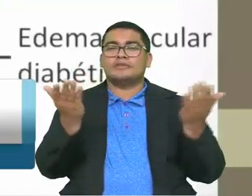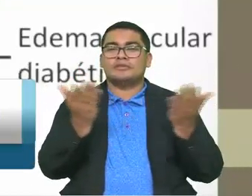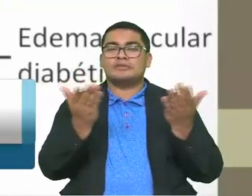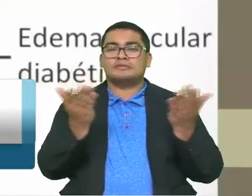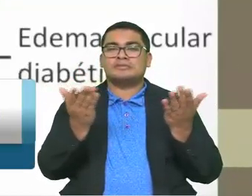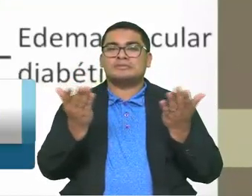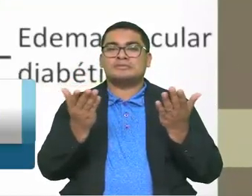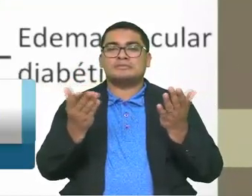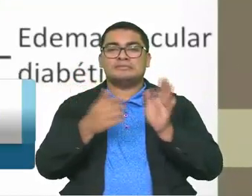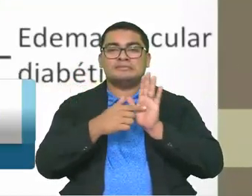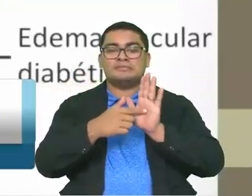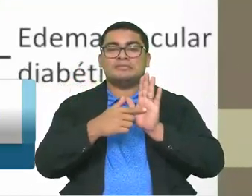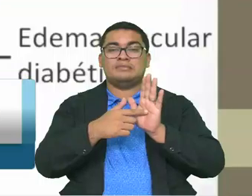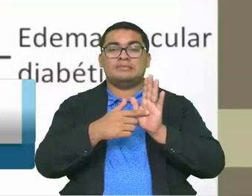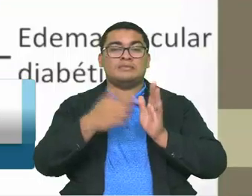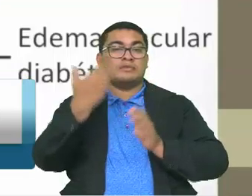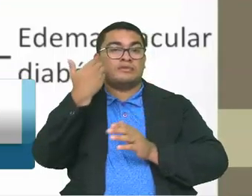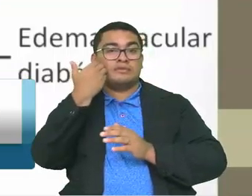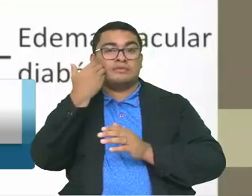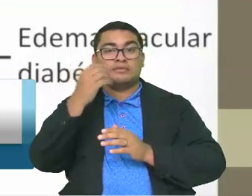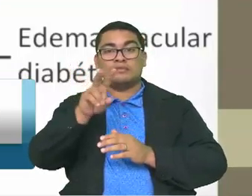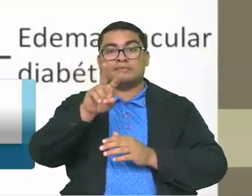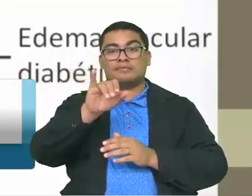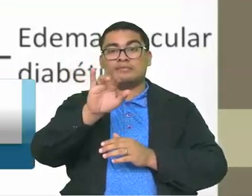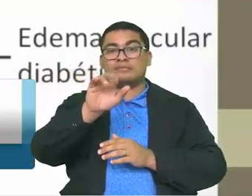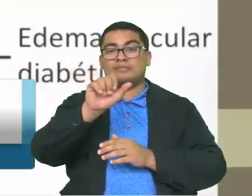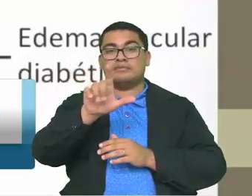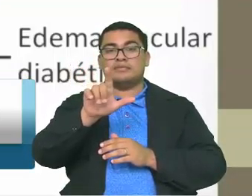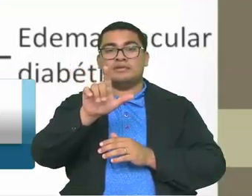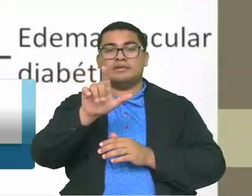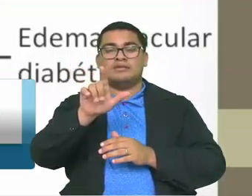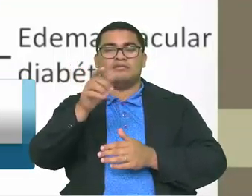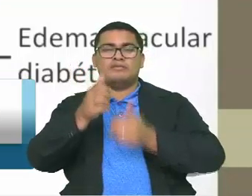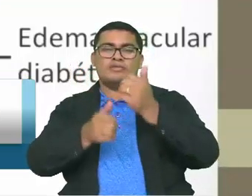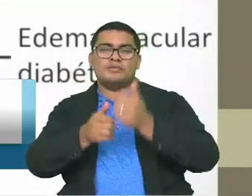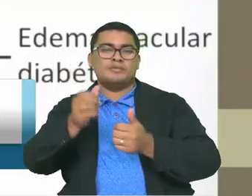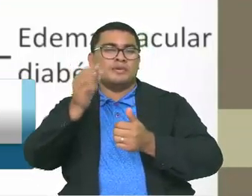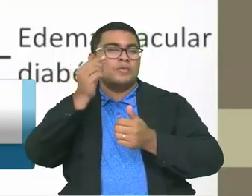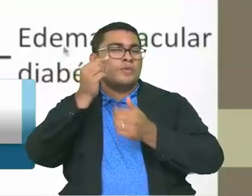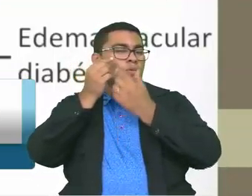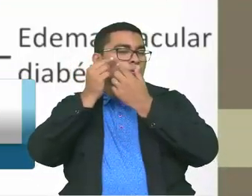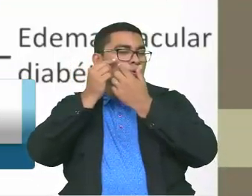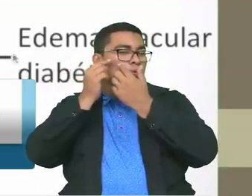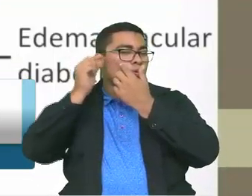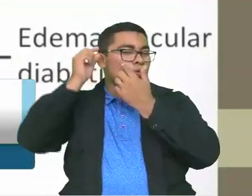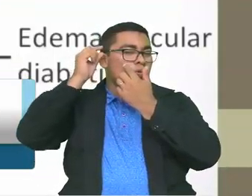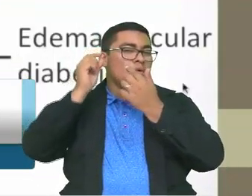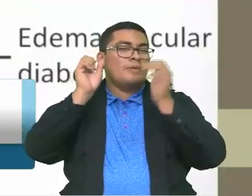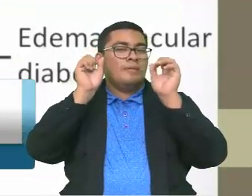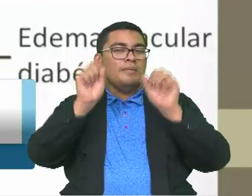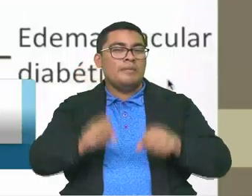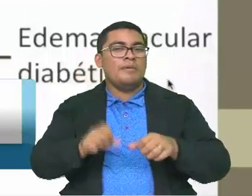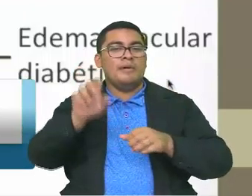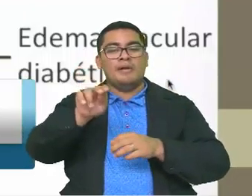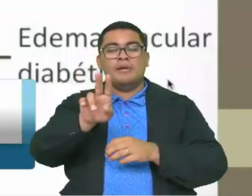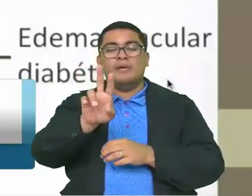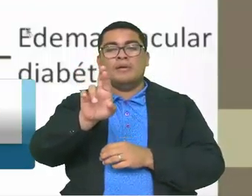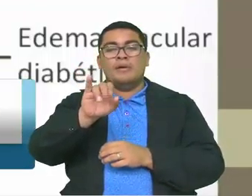inflamación, una alteración, un daño a este, y por ende la visión se va a ver afectada. Correcto. Ahora, doctor, pero precisamente por